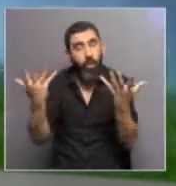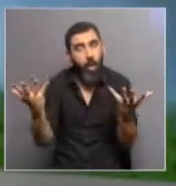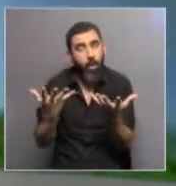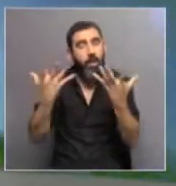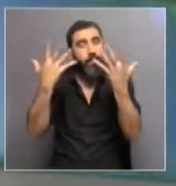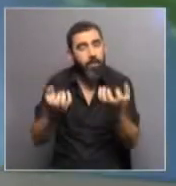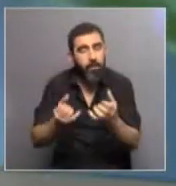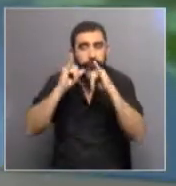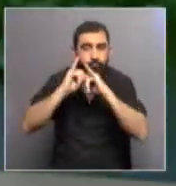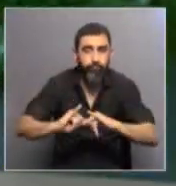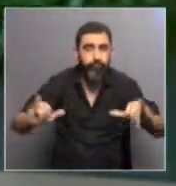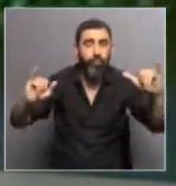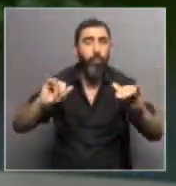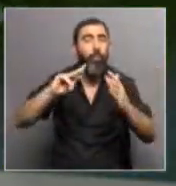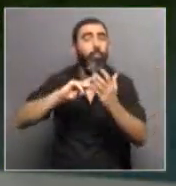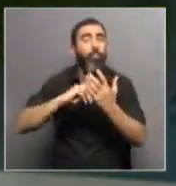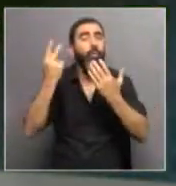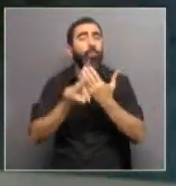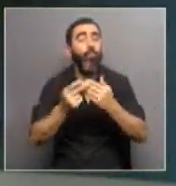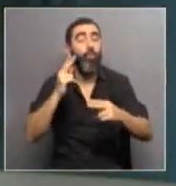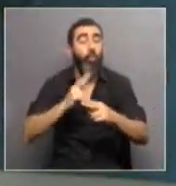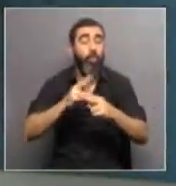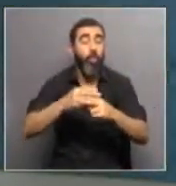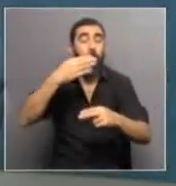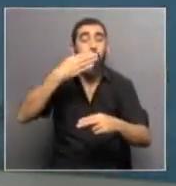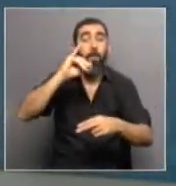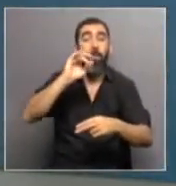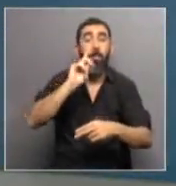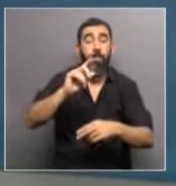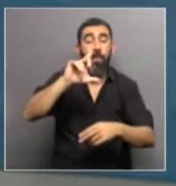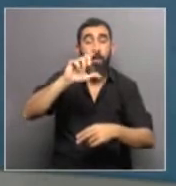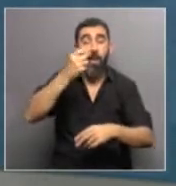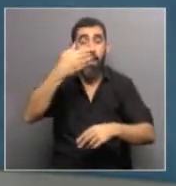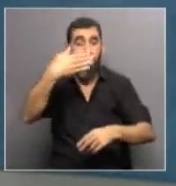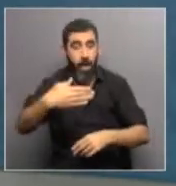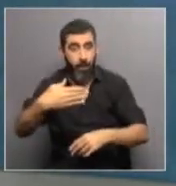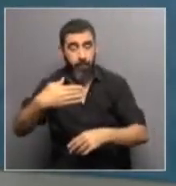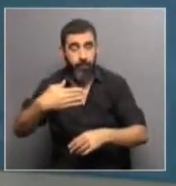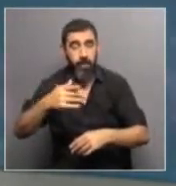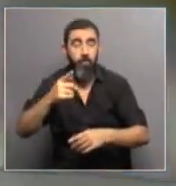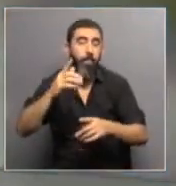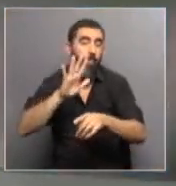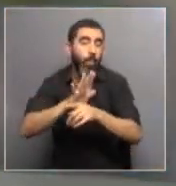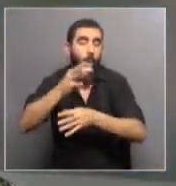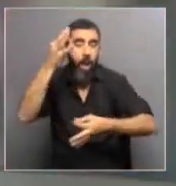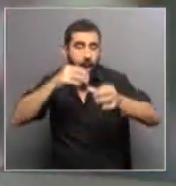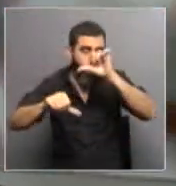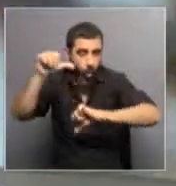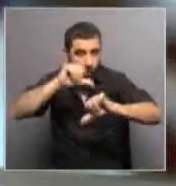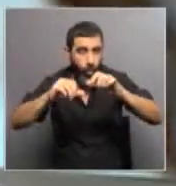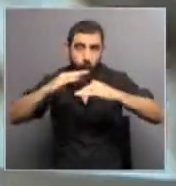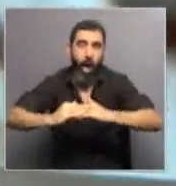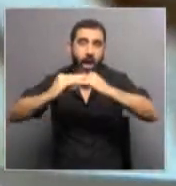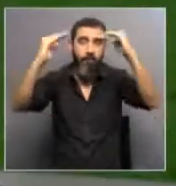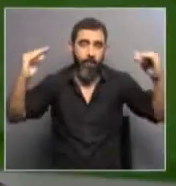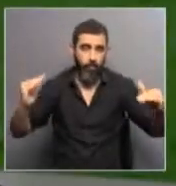promover un proyecto que se llama BidLab con el Banco Interamericano de Desarrollo, hacer Living Lab, laboratorios abiertos donde aplicar las